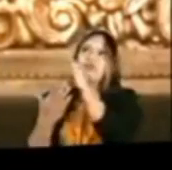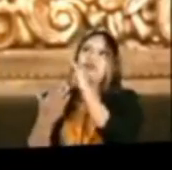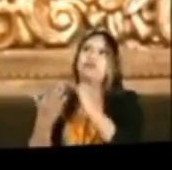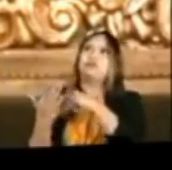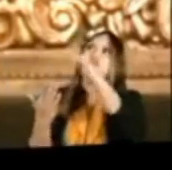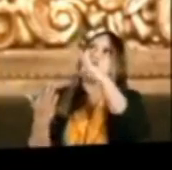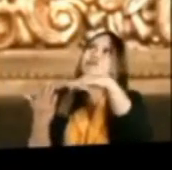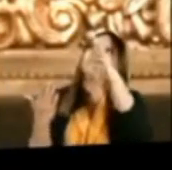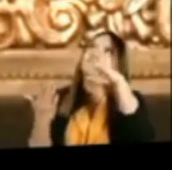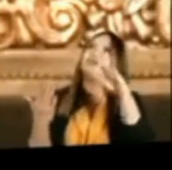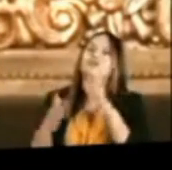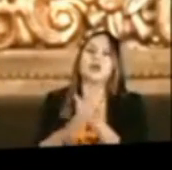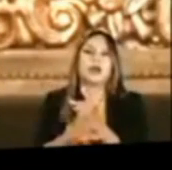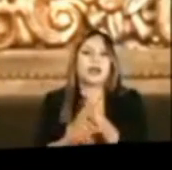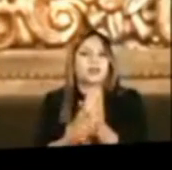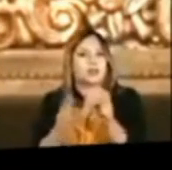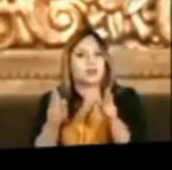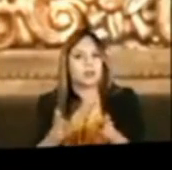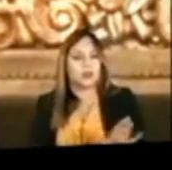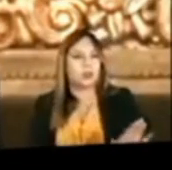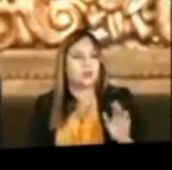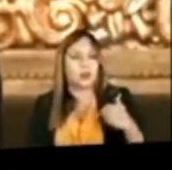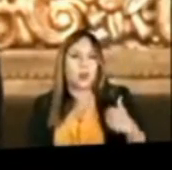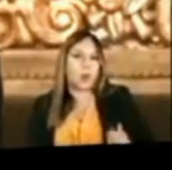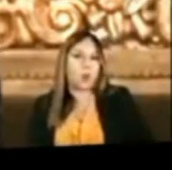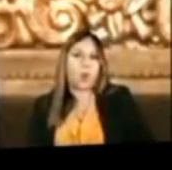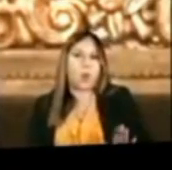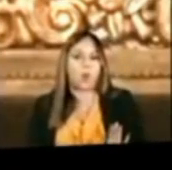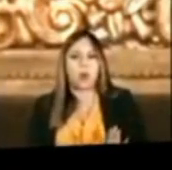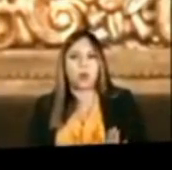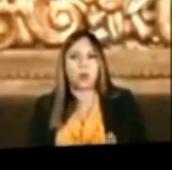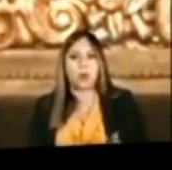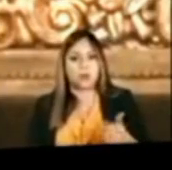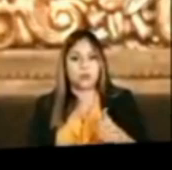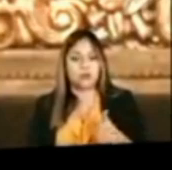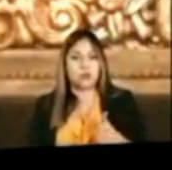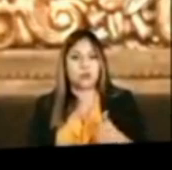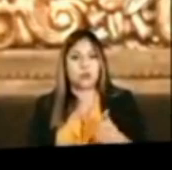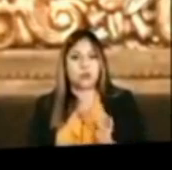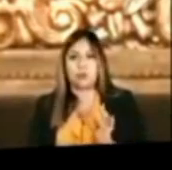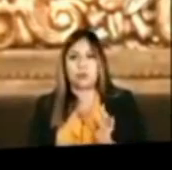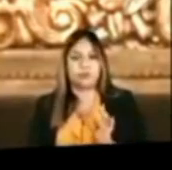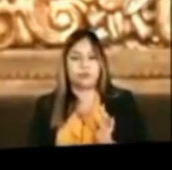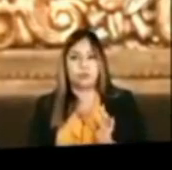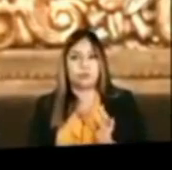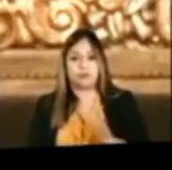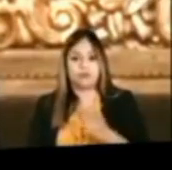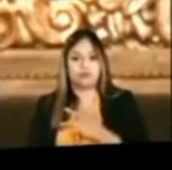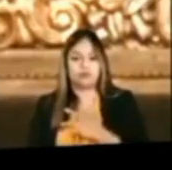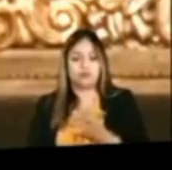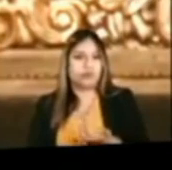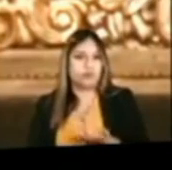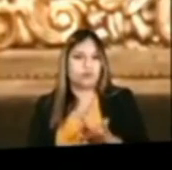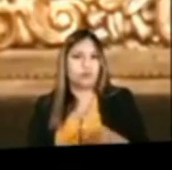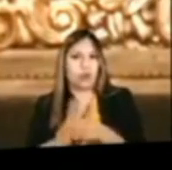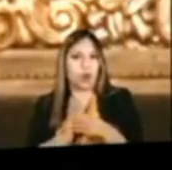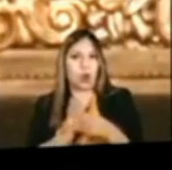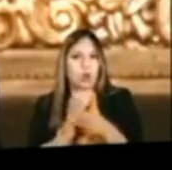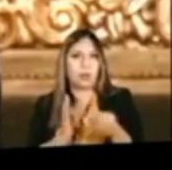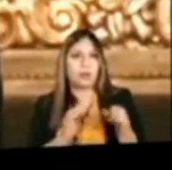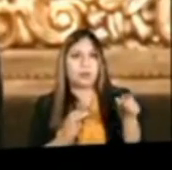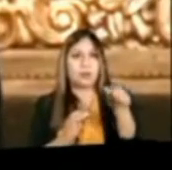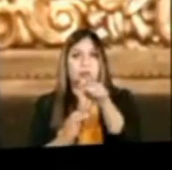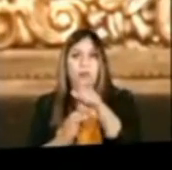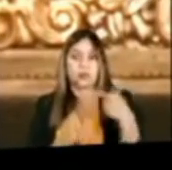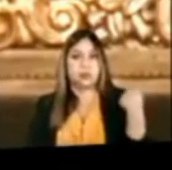sus creaciones humanas, cualquiera que sea. Yo no me siento con la idoneidad que veo que muchos de